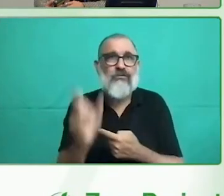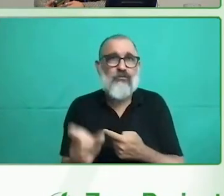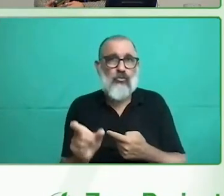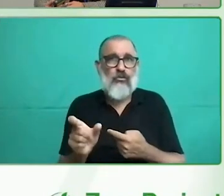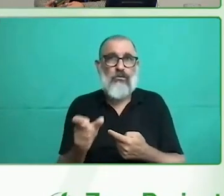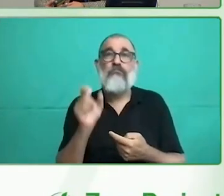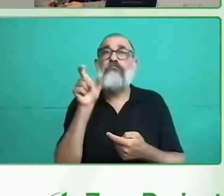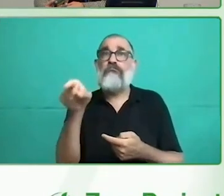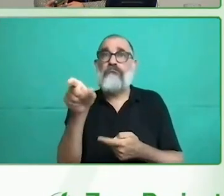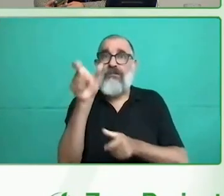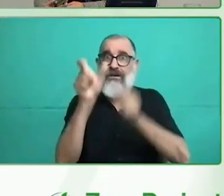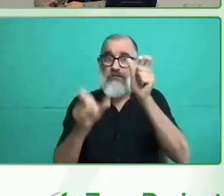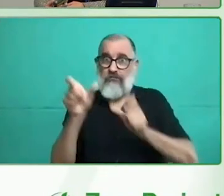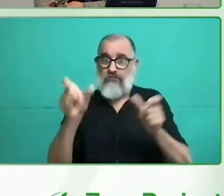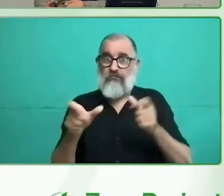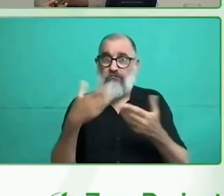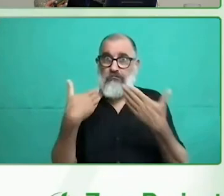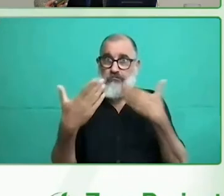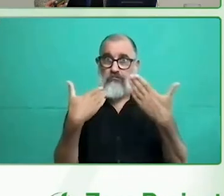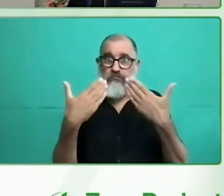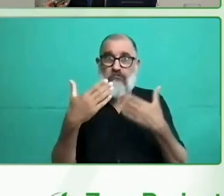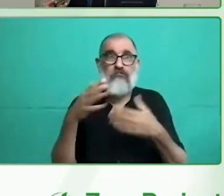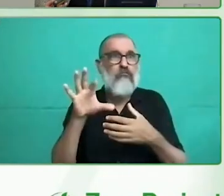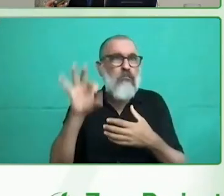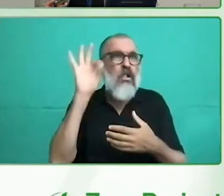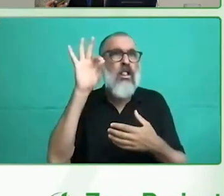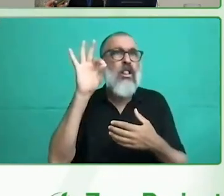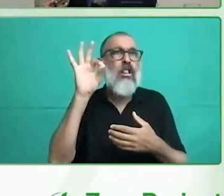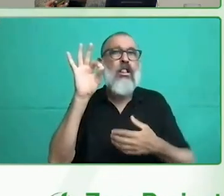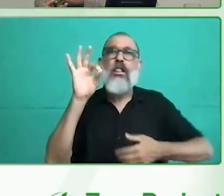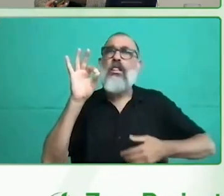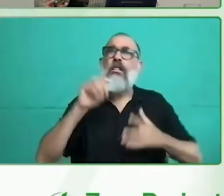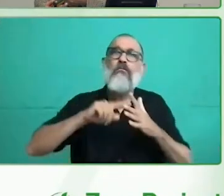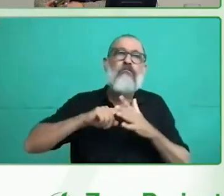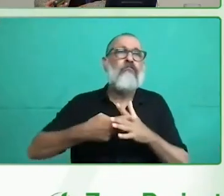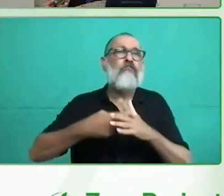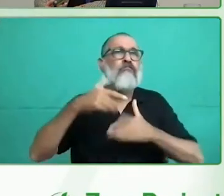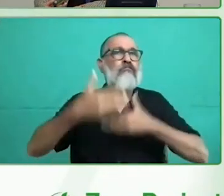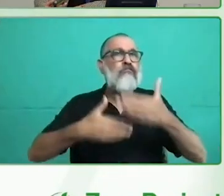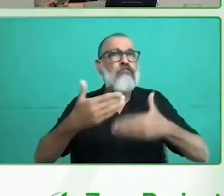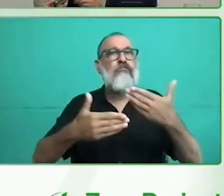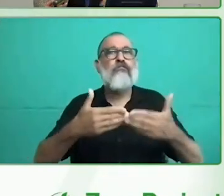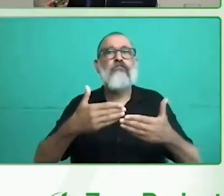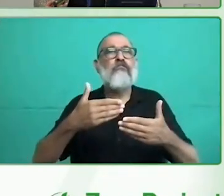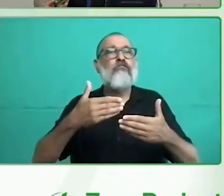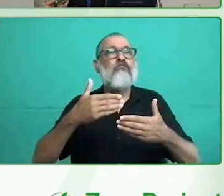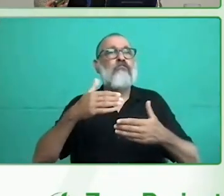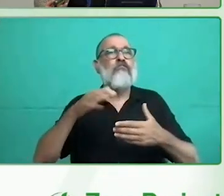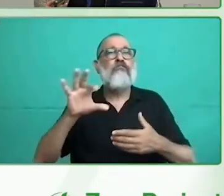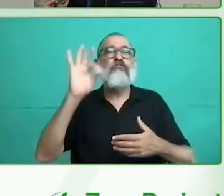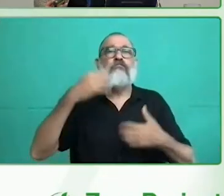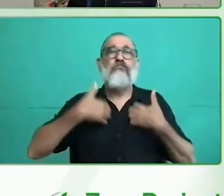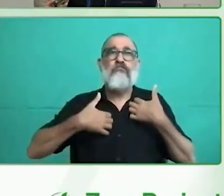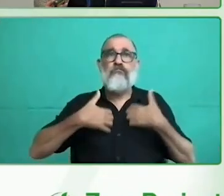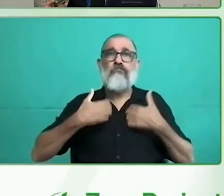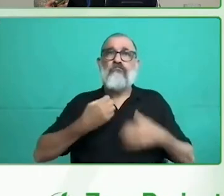dinamizadores de emprendimiento. La otra forma de acceder es directamente inscribiéndose en el programa de emprendimiento a través de la página